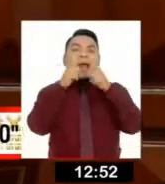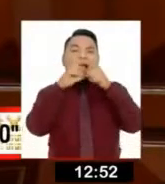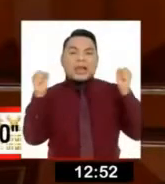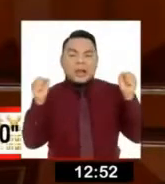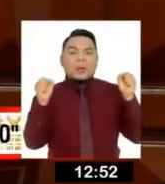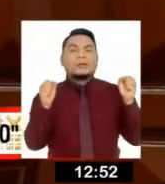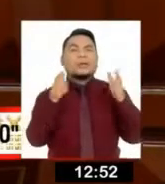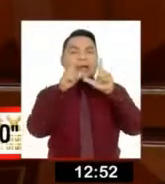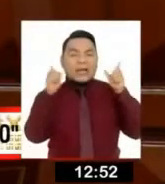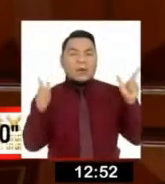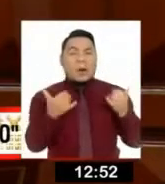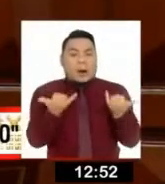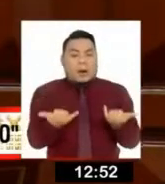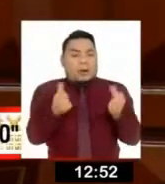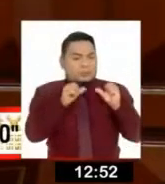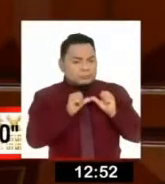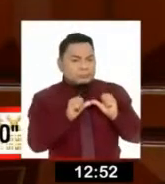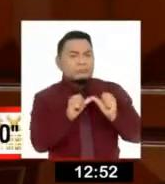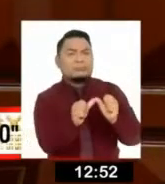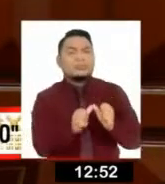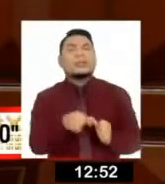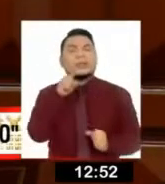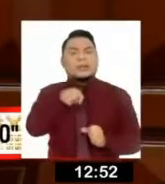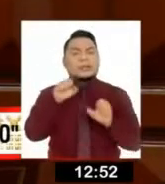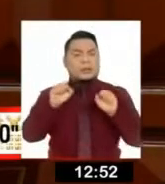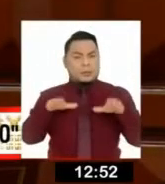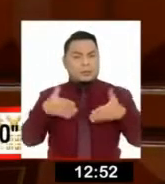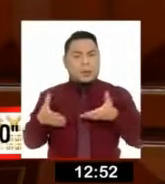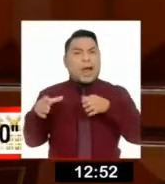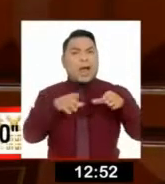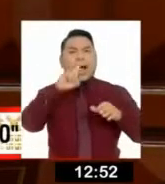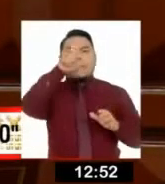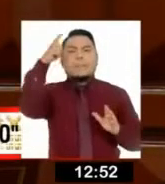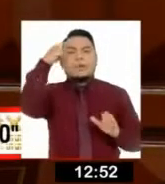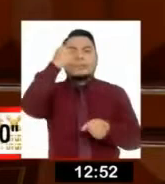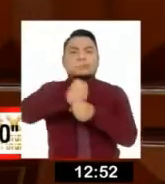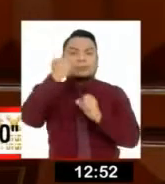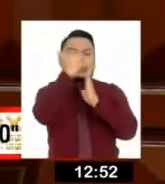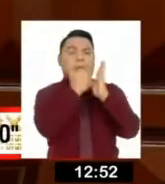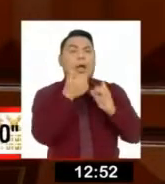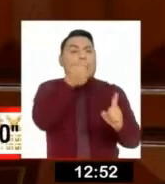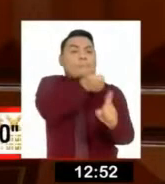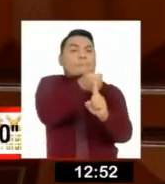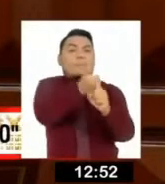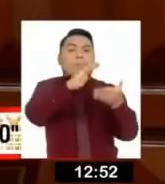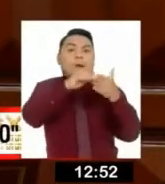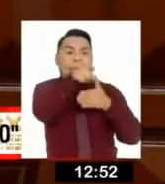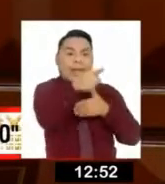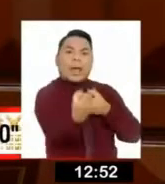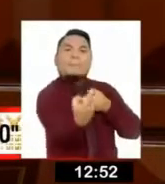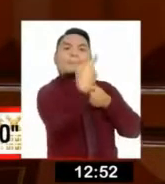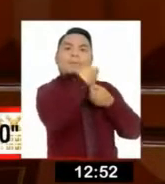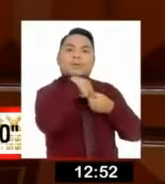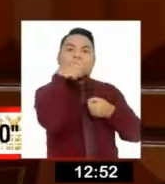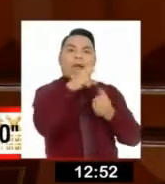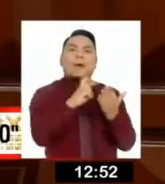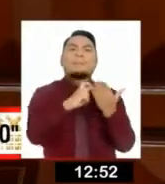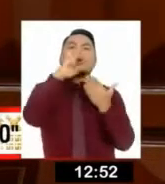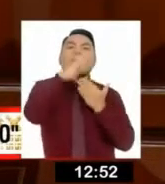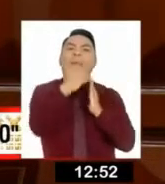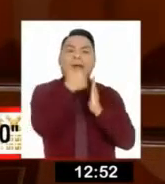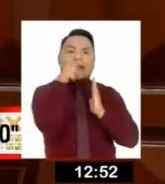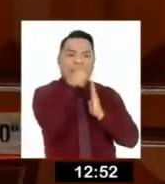lenguas vigentes y ejecute políticas donde los propios pueblos originarios participen en su elaboración y